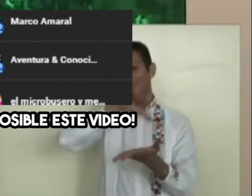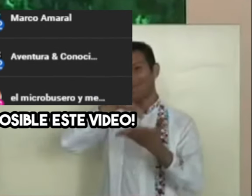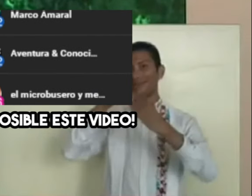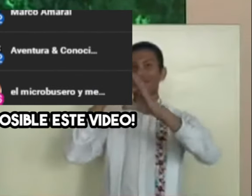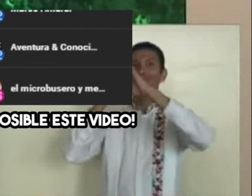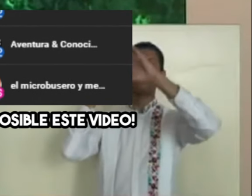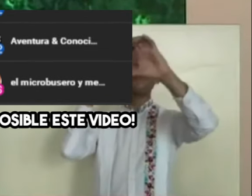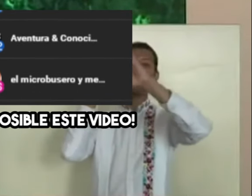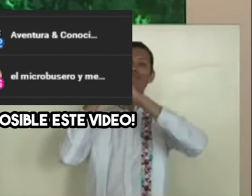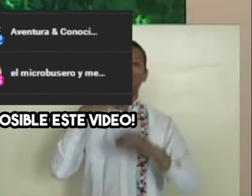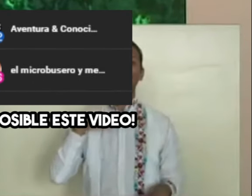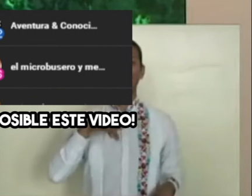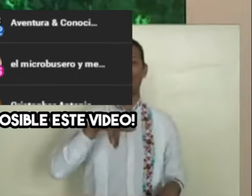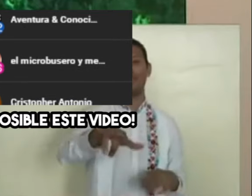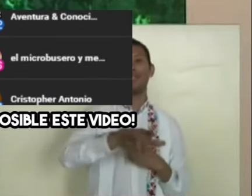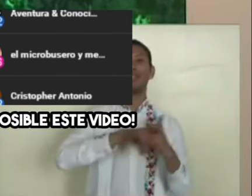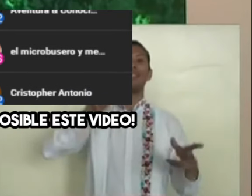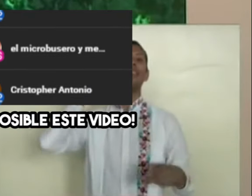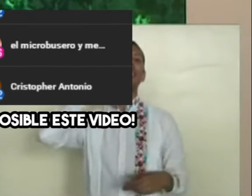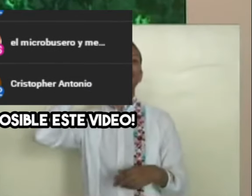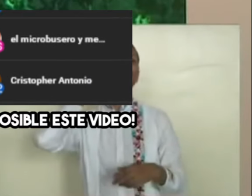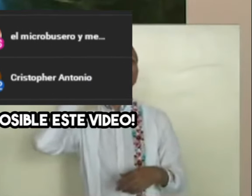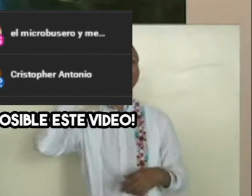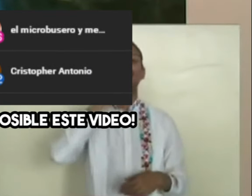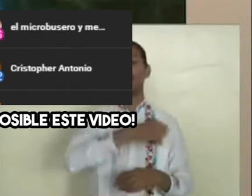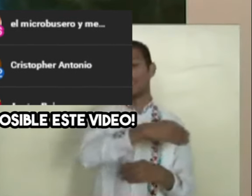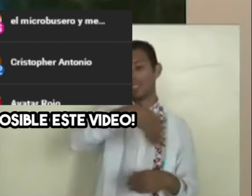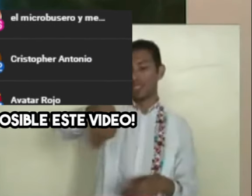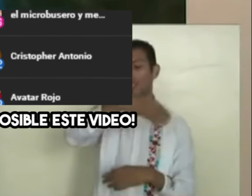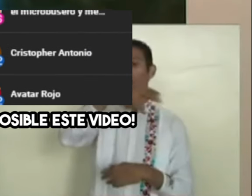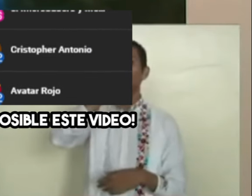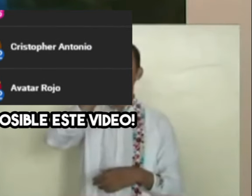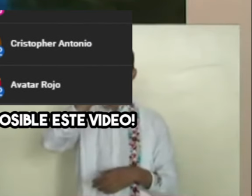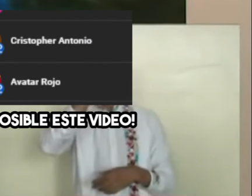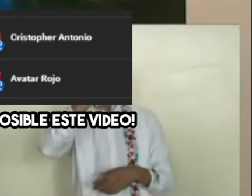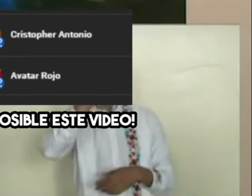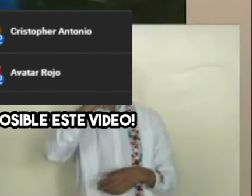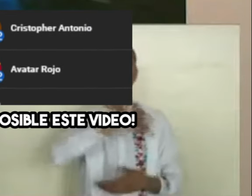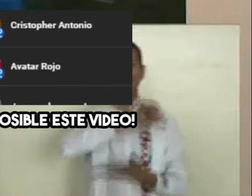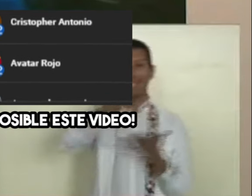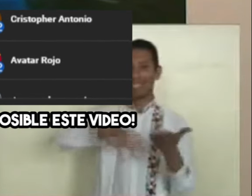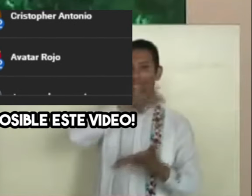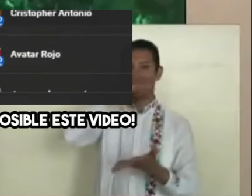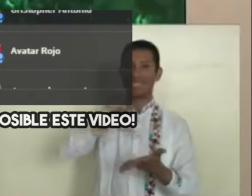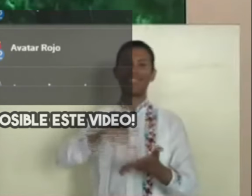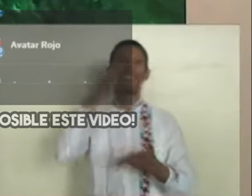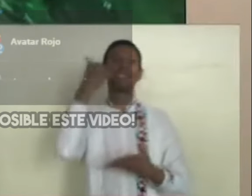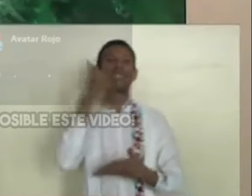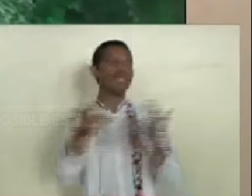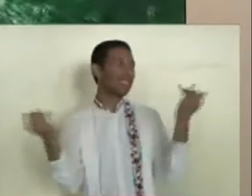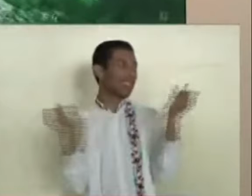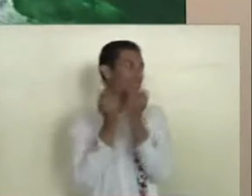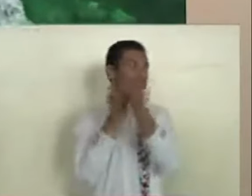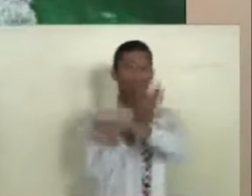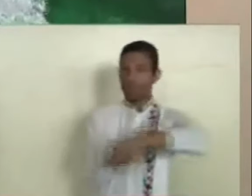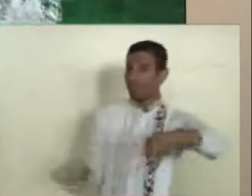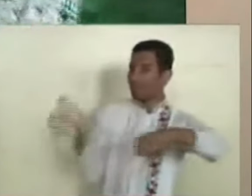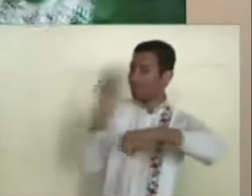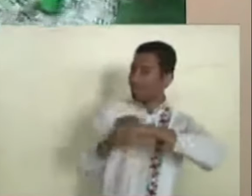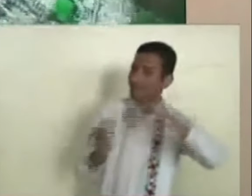de movilidad para la ciudad de Villahermosa, Tabasco. Así que sin más, comencemos. El lunes 7 de octubre del presente